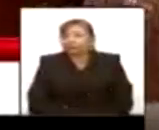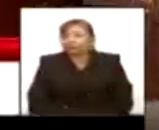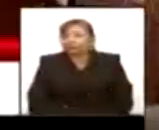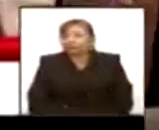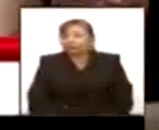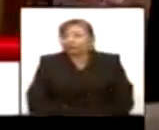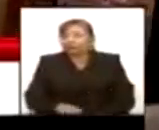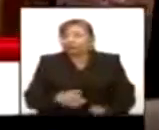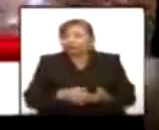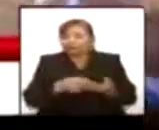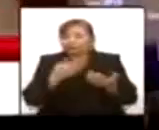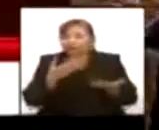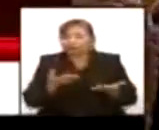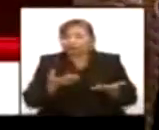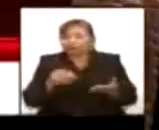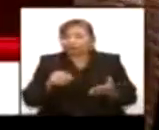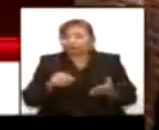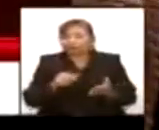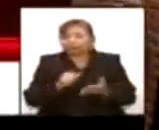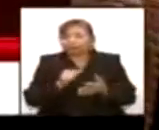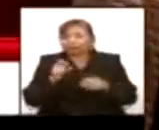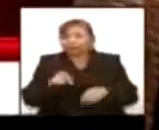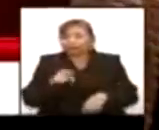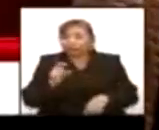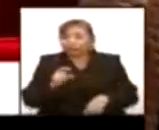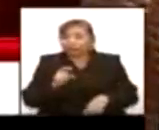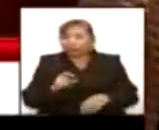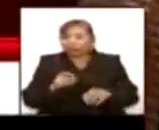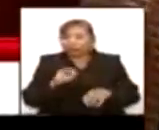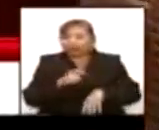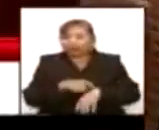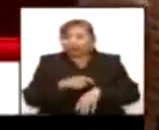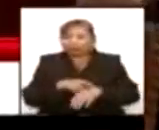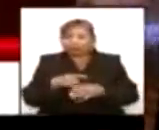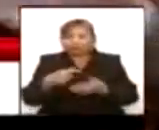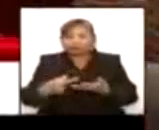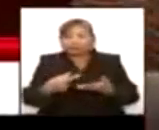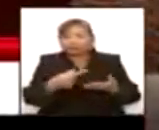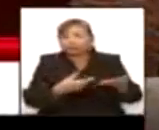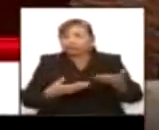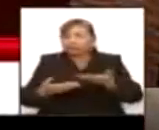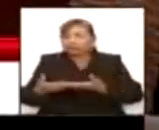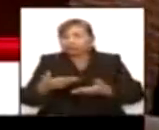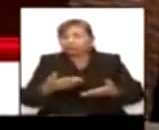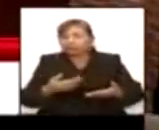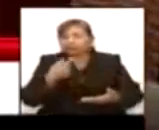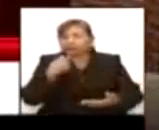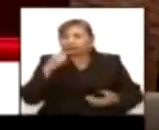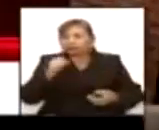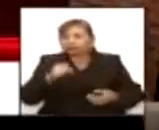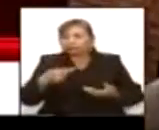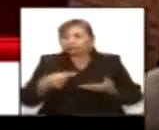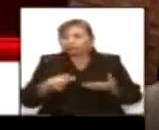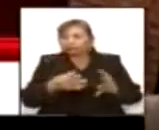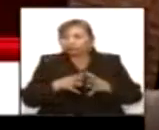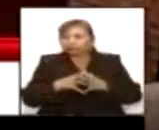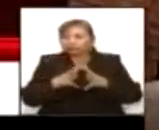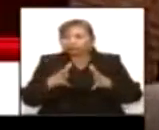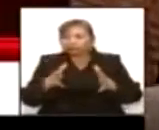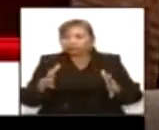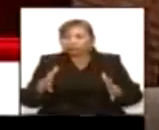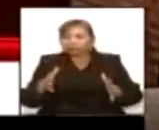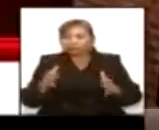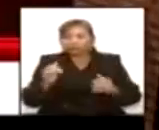Solamente, y creo que este no es necesariamente el momento del debate, porque sí merece una discusión